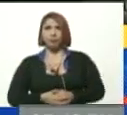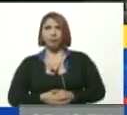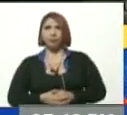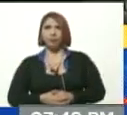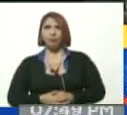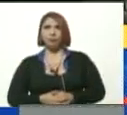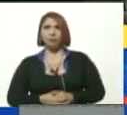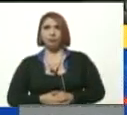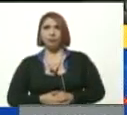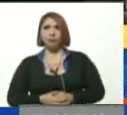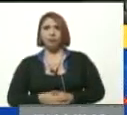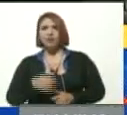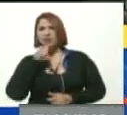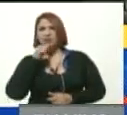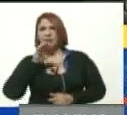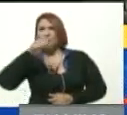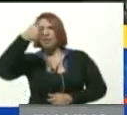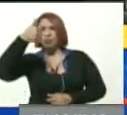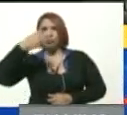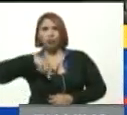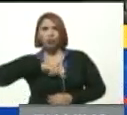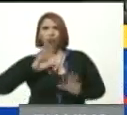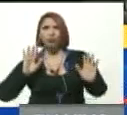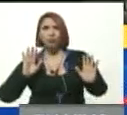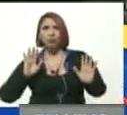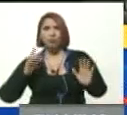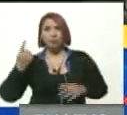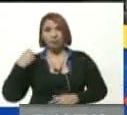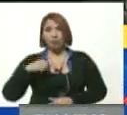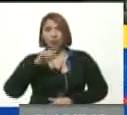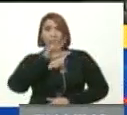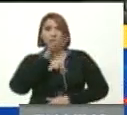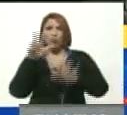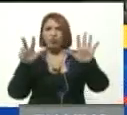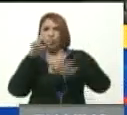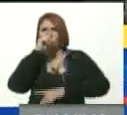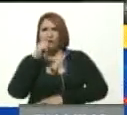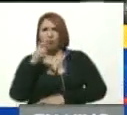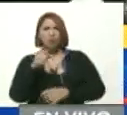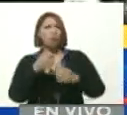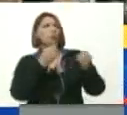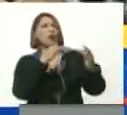¿Quién es el mayor entre nosotros? Yo tengo 58 años. ¿Cuánto tienes tú, Diosdado?